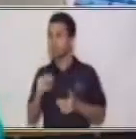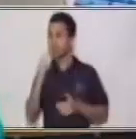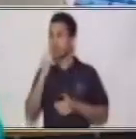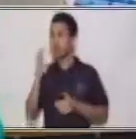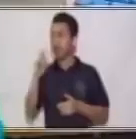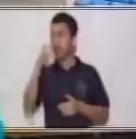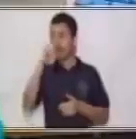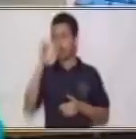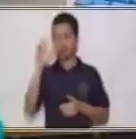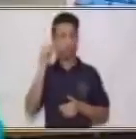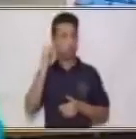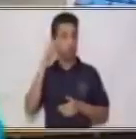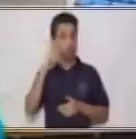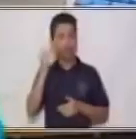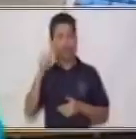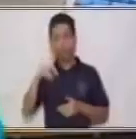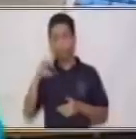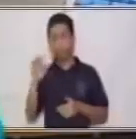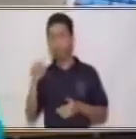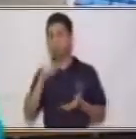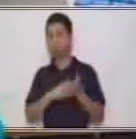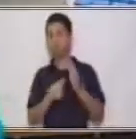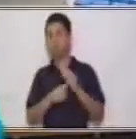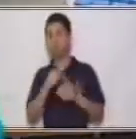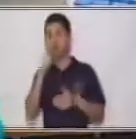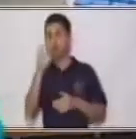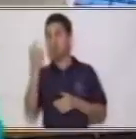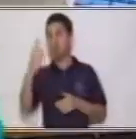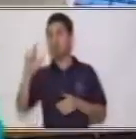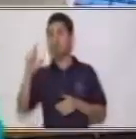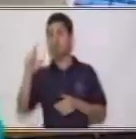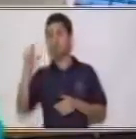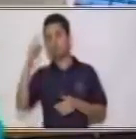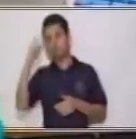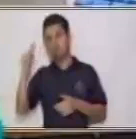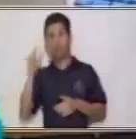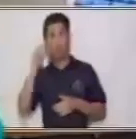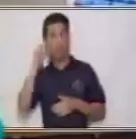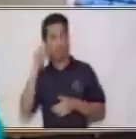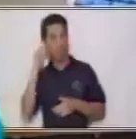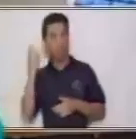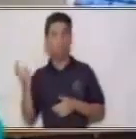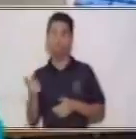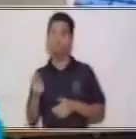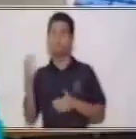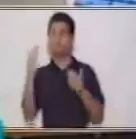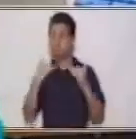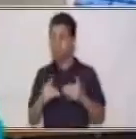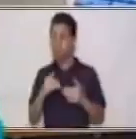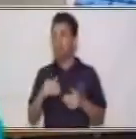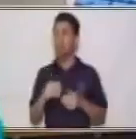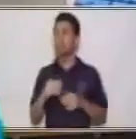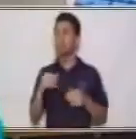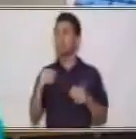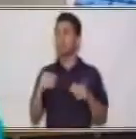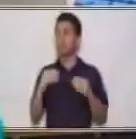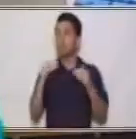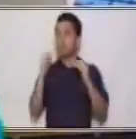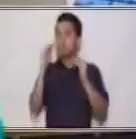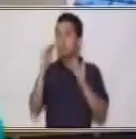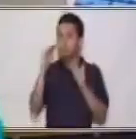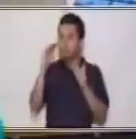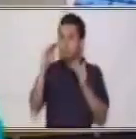un centésimo de gramo y el decigramo sería un décimo de gramo. Aquí estamos hablando de algo